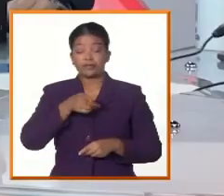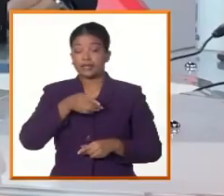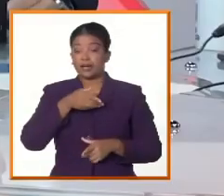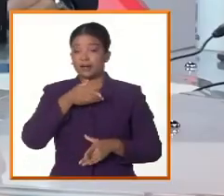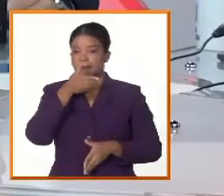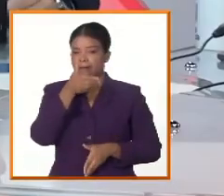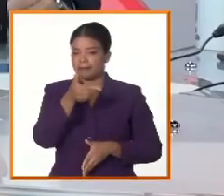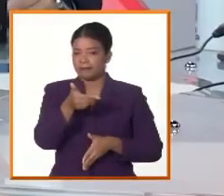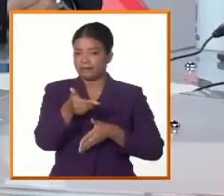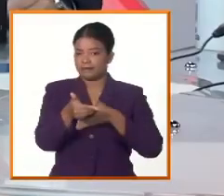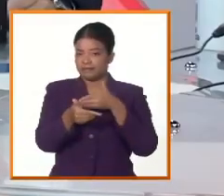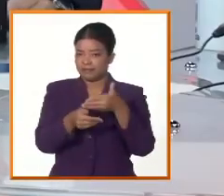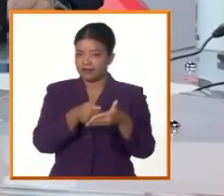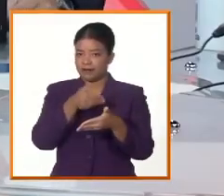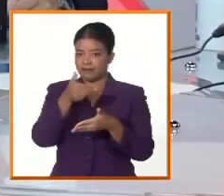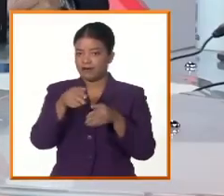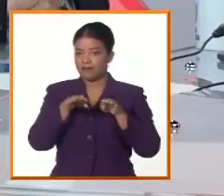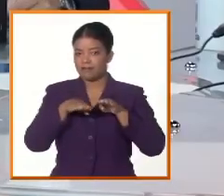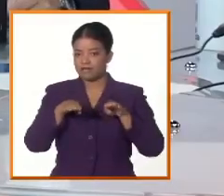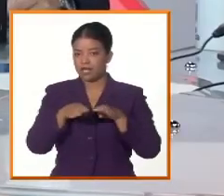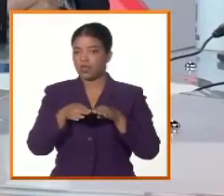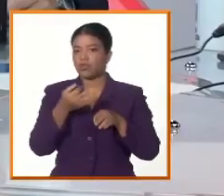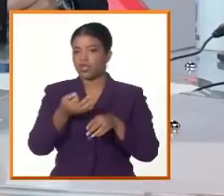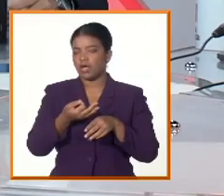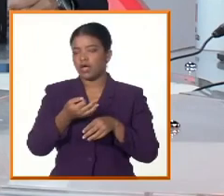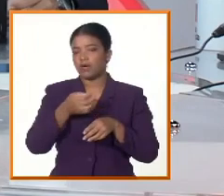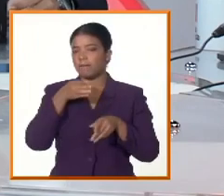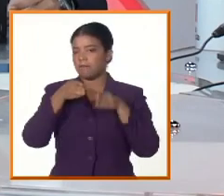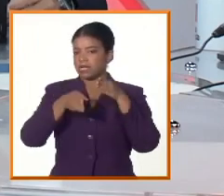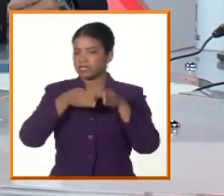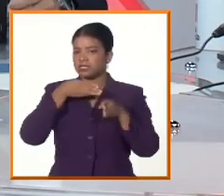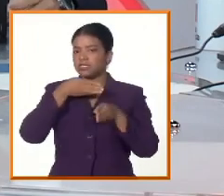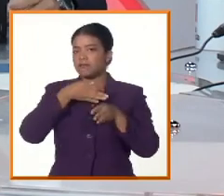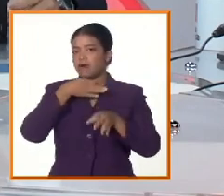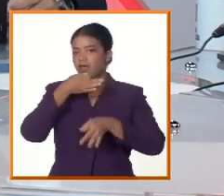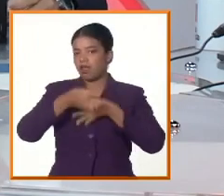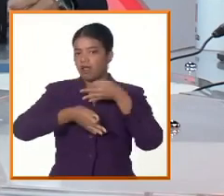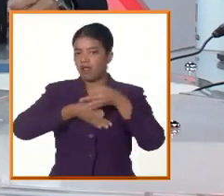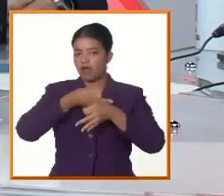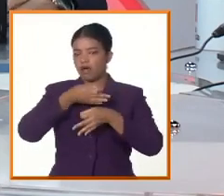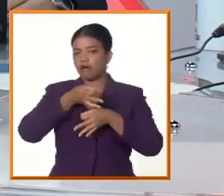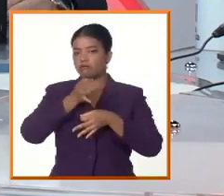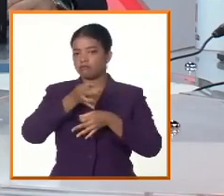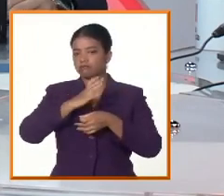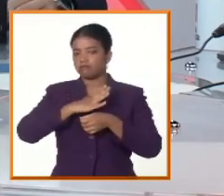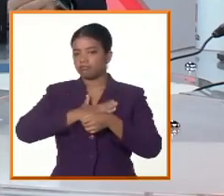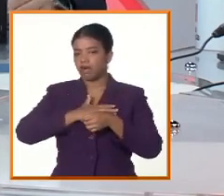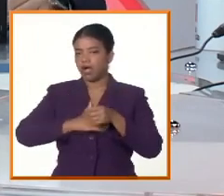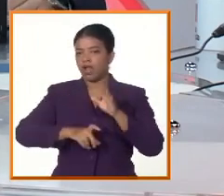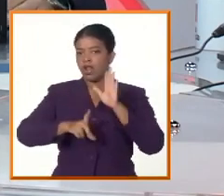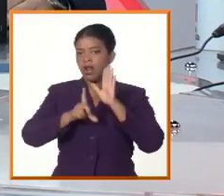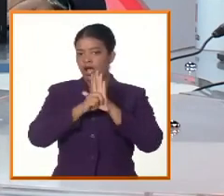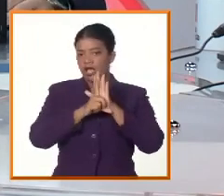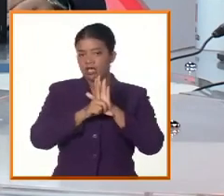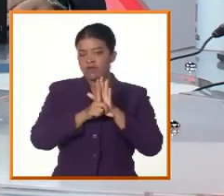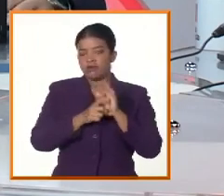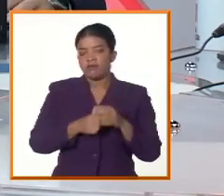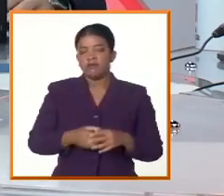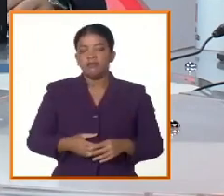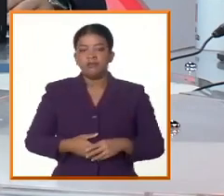de implementación de chequeo de debate de la propia ley de seguridad